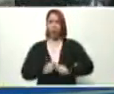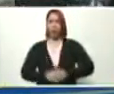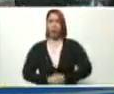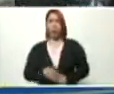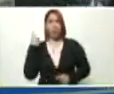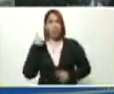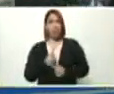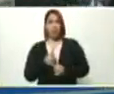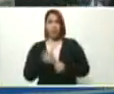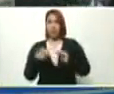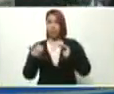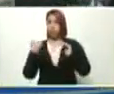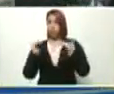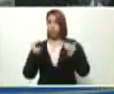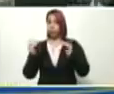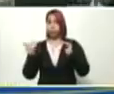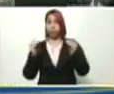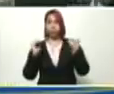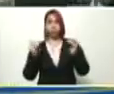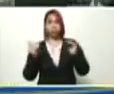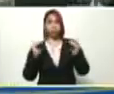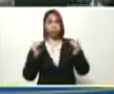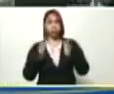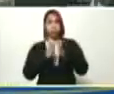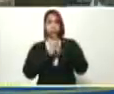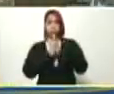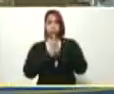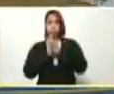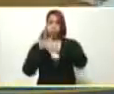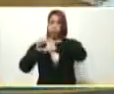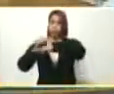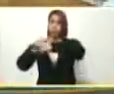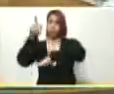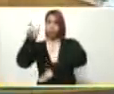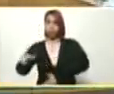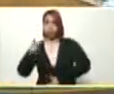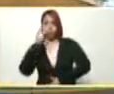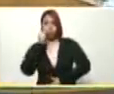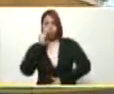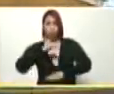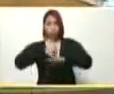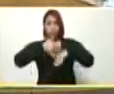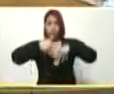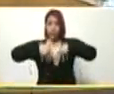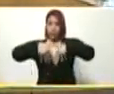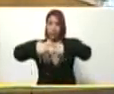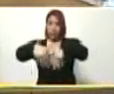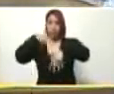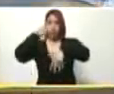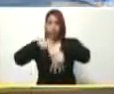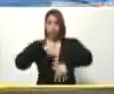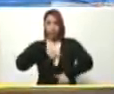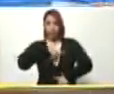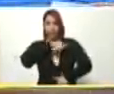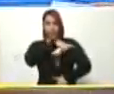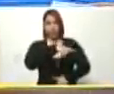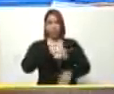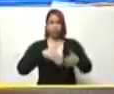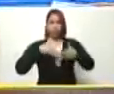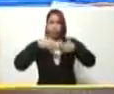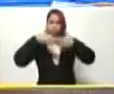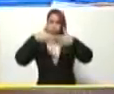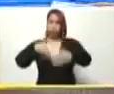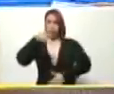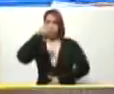que ser un balance, señor comandante del ejército, señor comandante de la aviación, de la Armada, de la Guardia